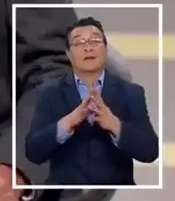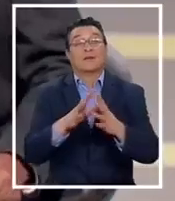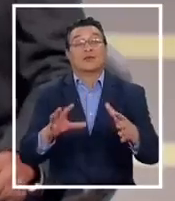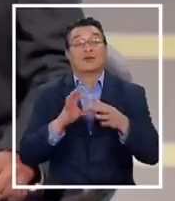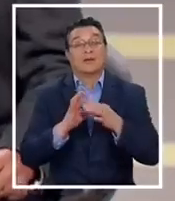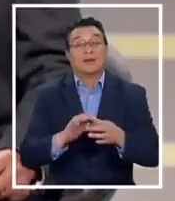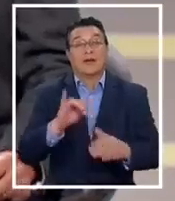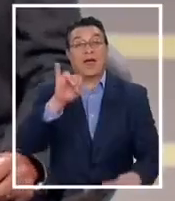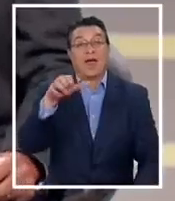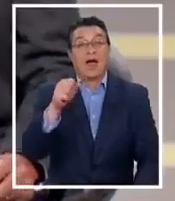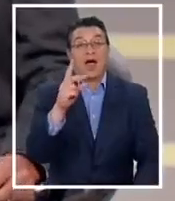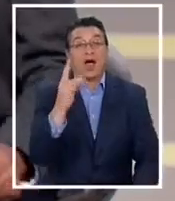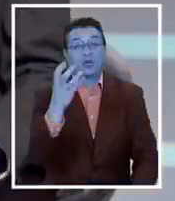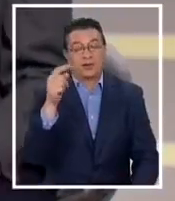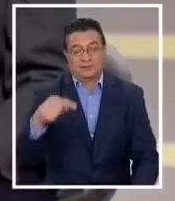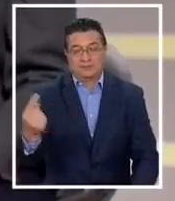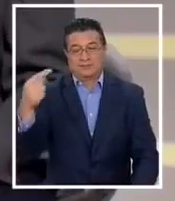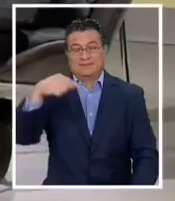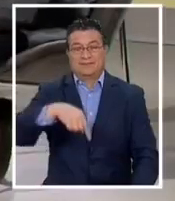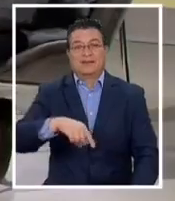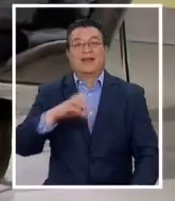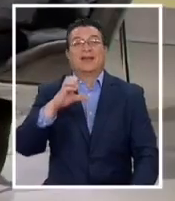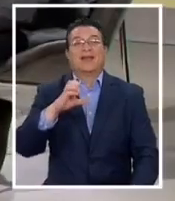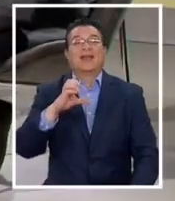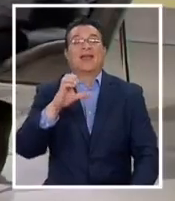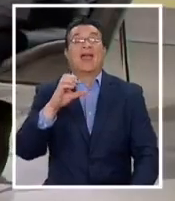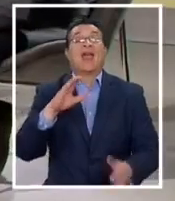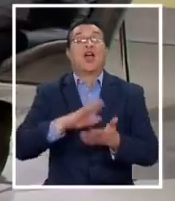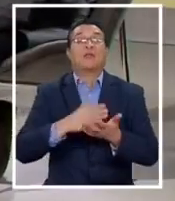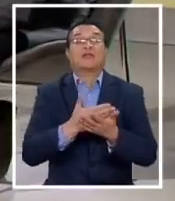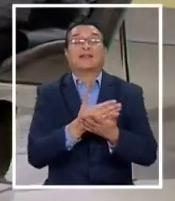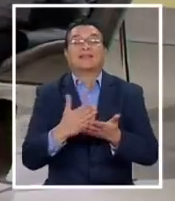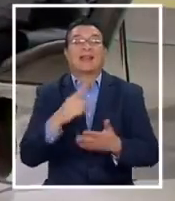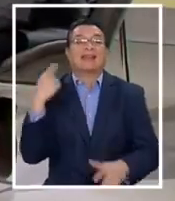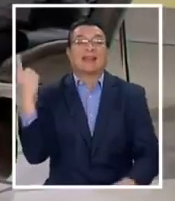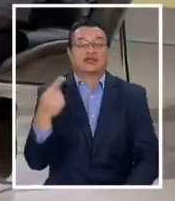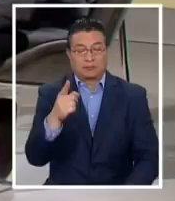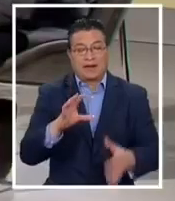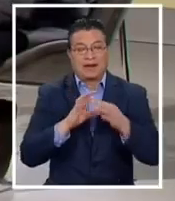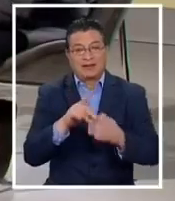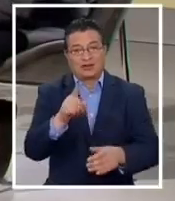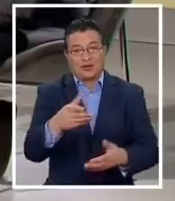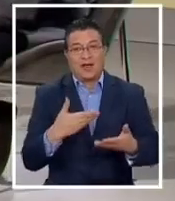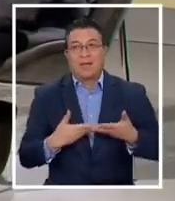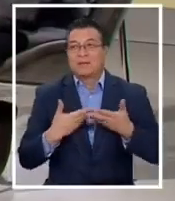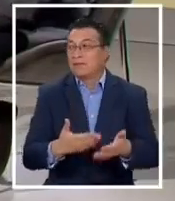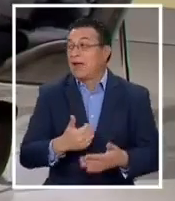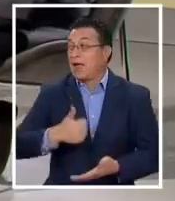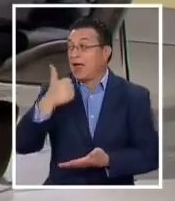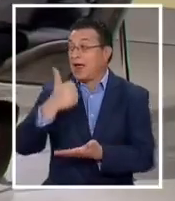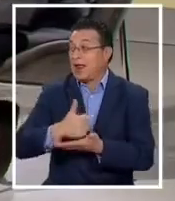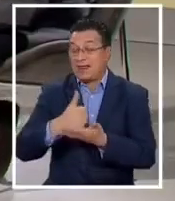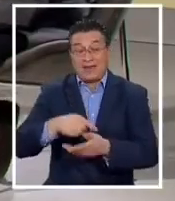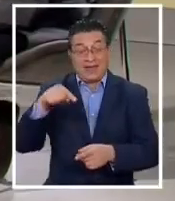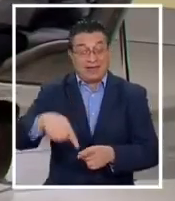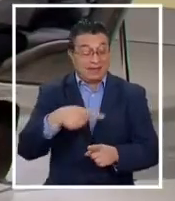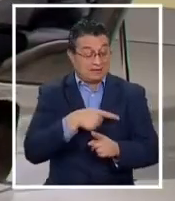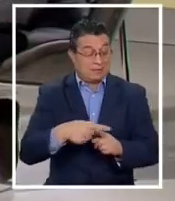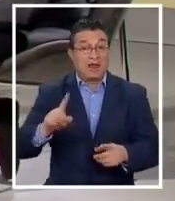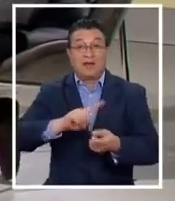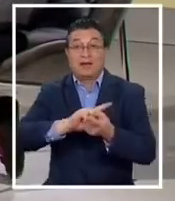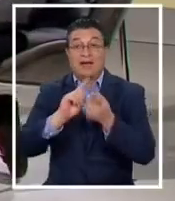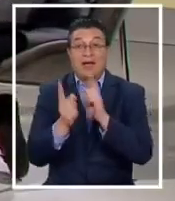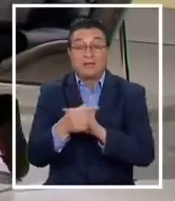se han dejado de prestar aquí en estado nacional muchas gracias a ustedes por la invitación muchas gracias alcalde esta semana cambió el escenario